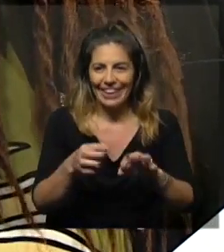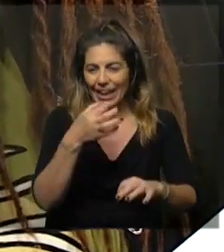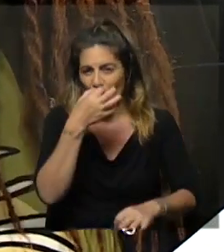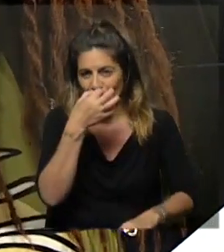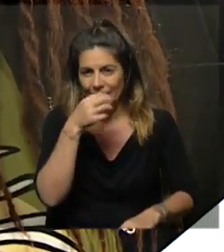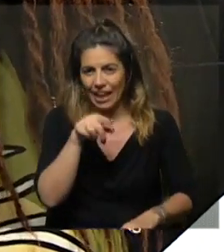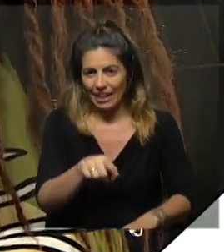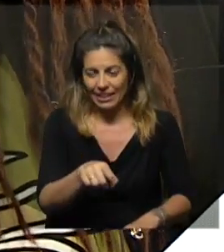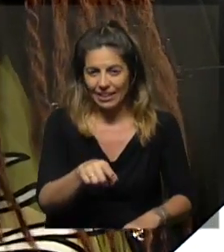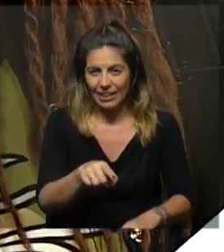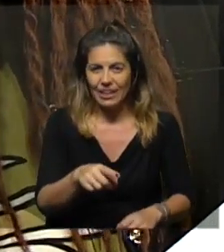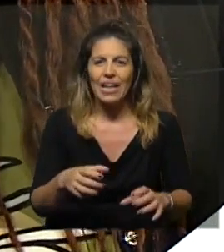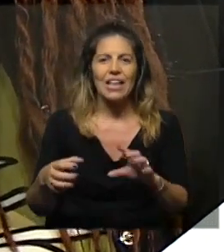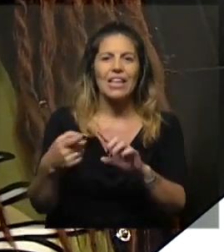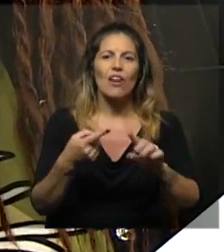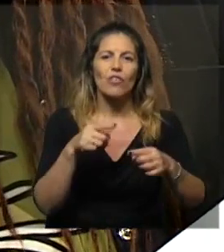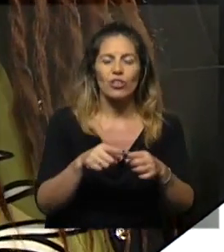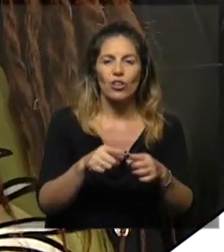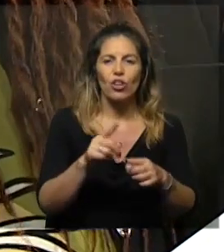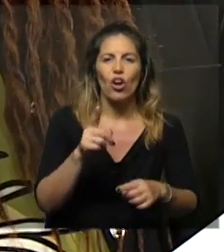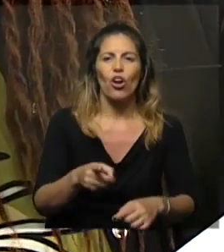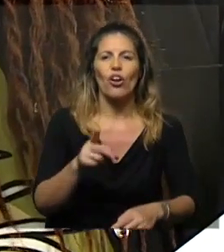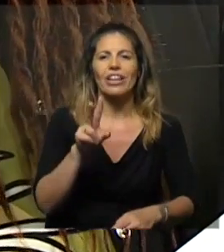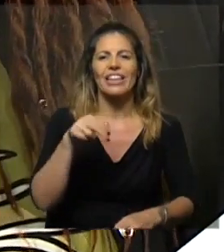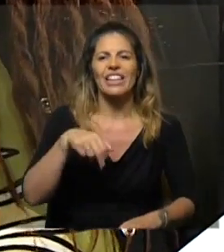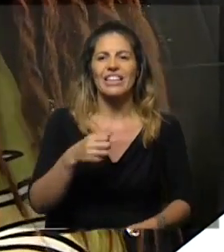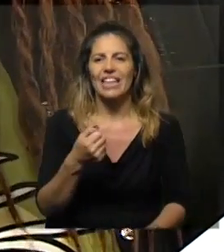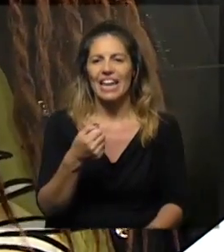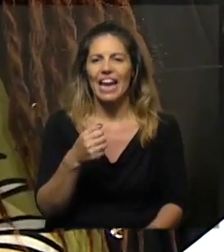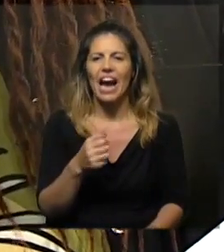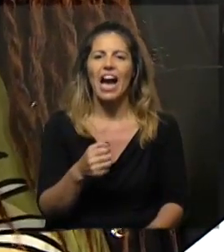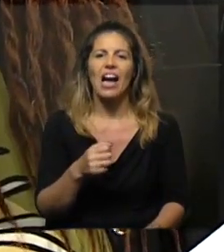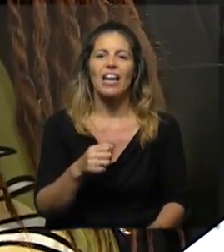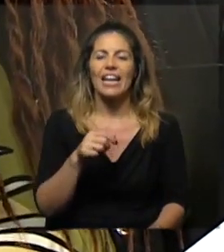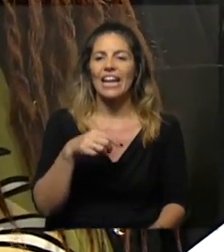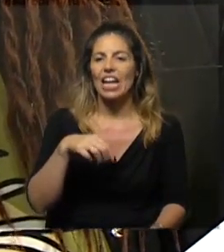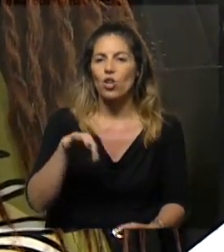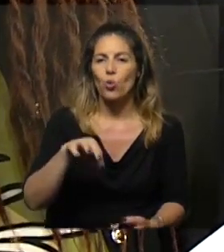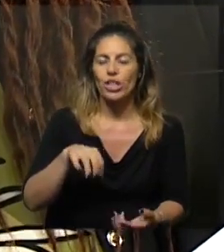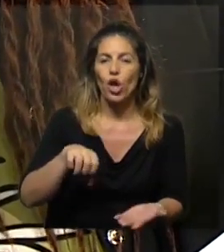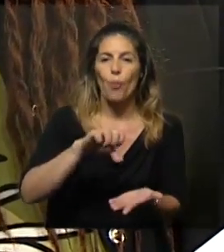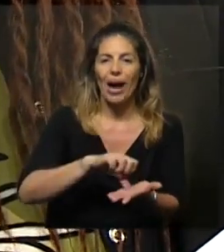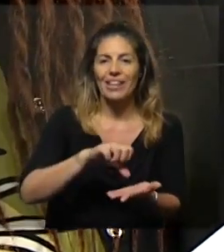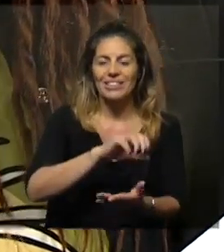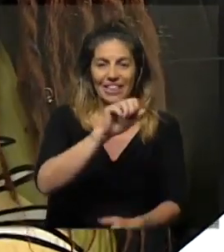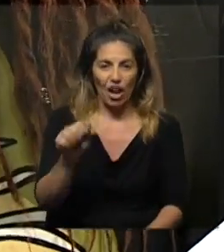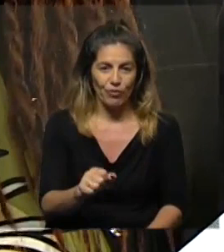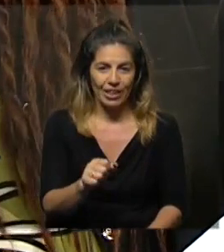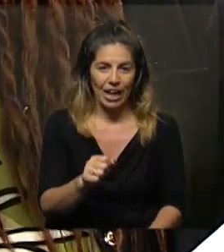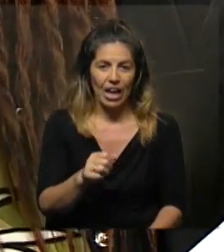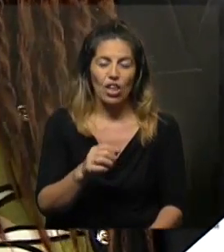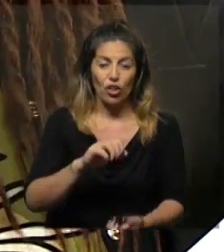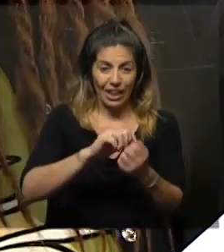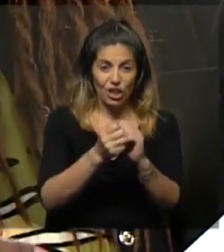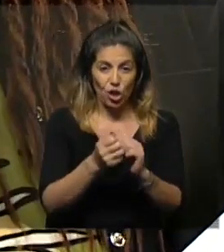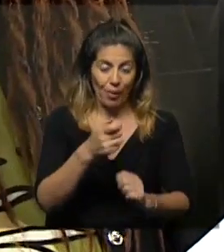la vinculación que tiene con Guinea ecuatorial No que saben que es la única es el único país de África que habla español por ejemplo Bueno entonces